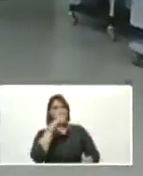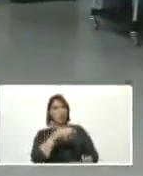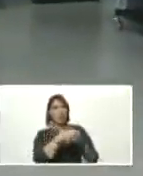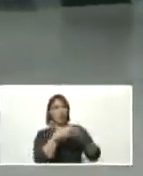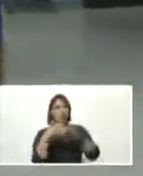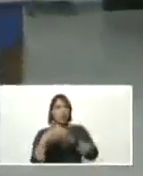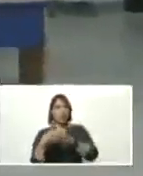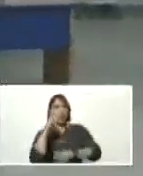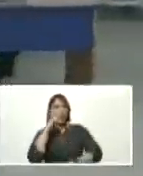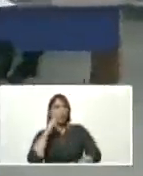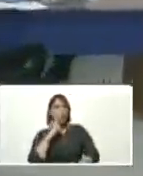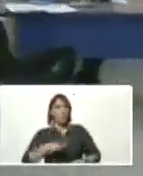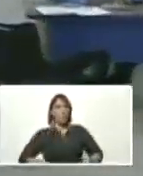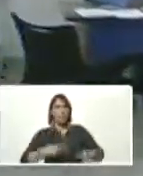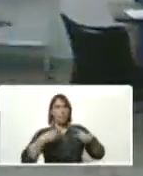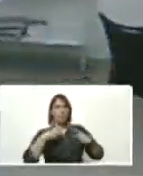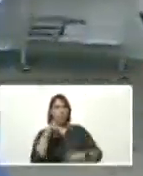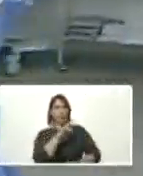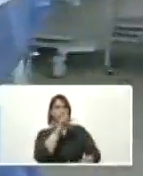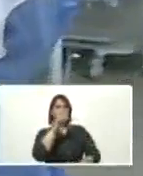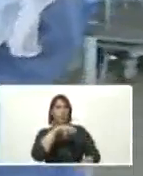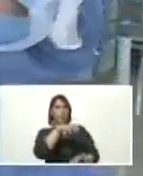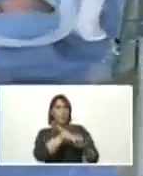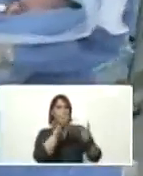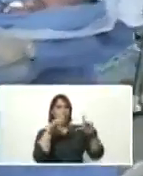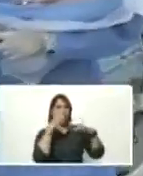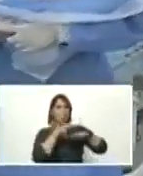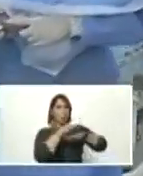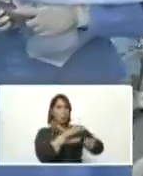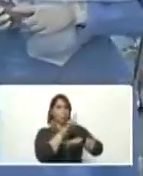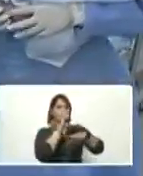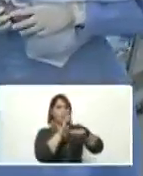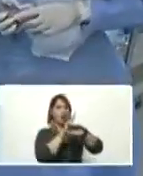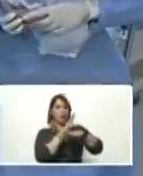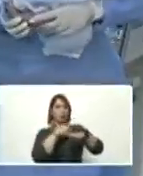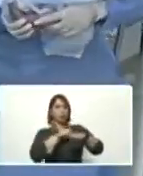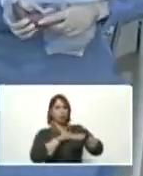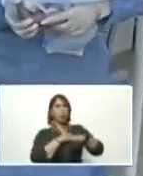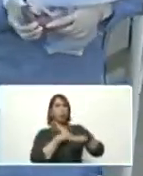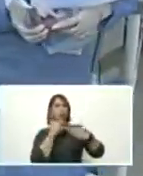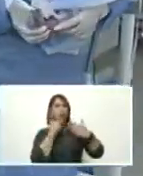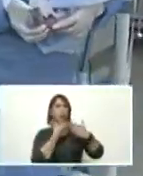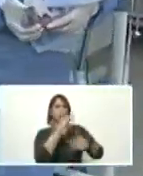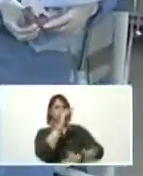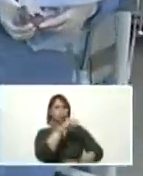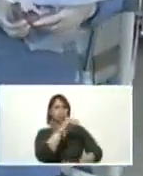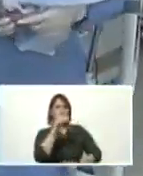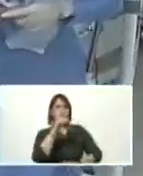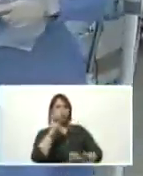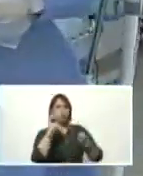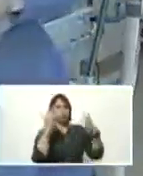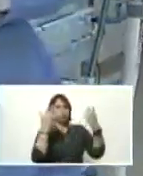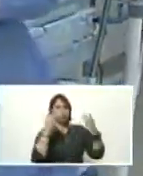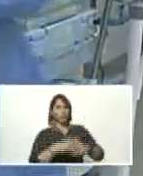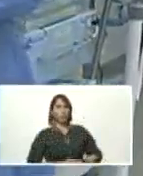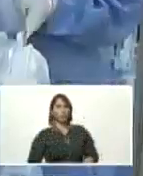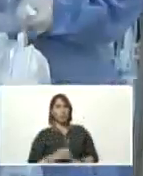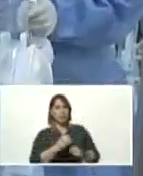Parto Humanizado de Venezuela y del Estado La Guardia del municipio Vargas, le damos muchas bendiciones por esta gran Amén. Gestión que usted